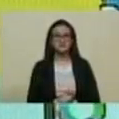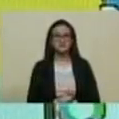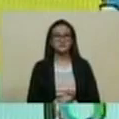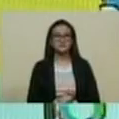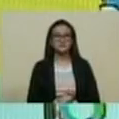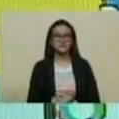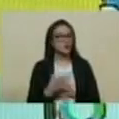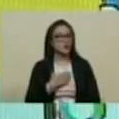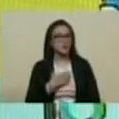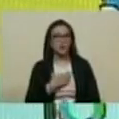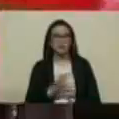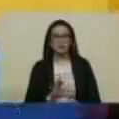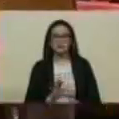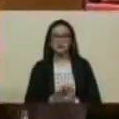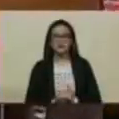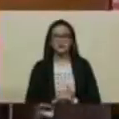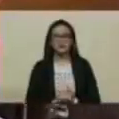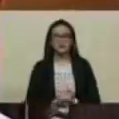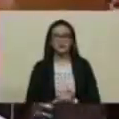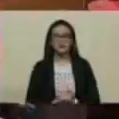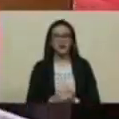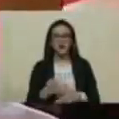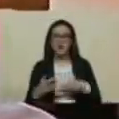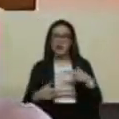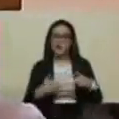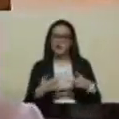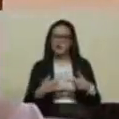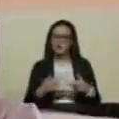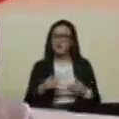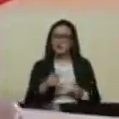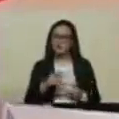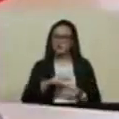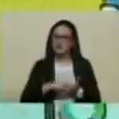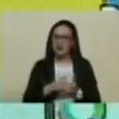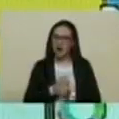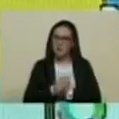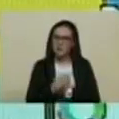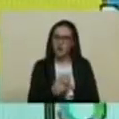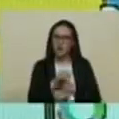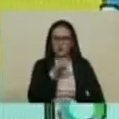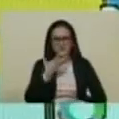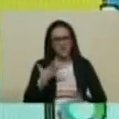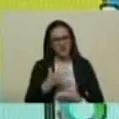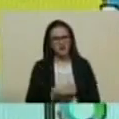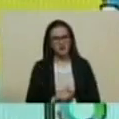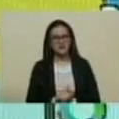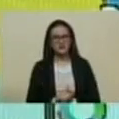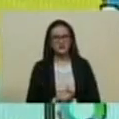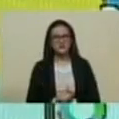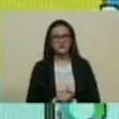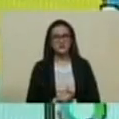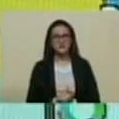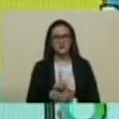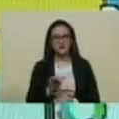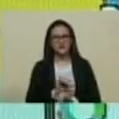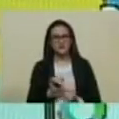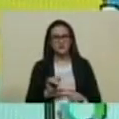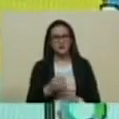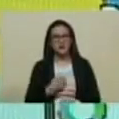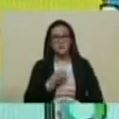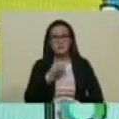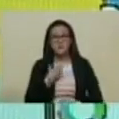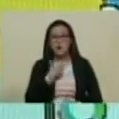No puede ser. La revolución se hace con amor y se hace bonita y se hace bien, ¿vale? Me